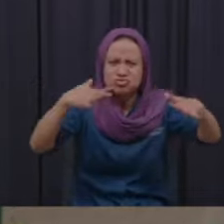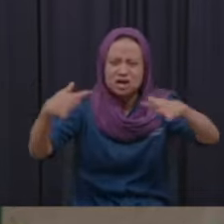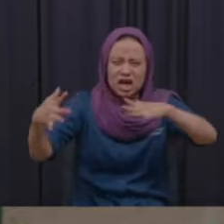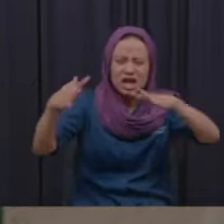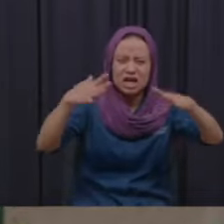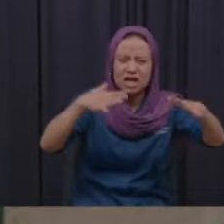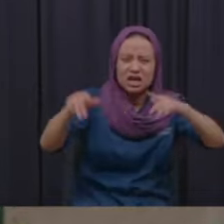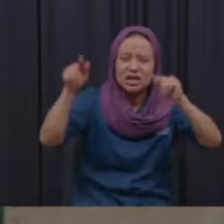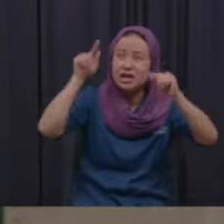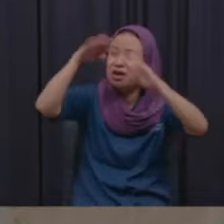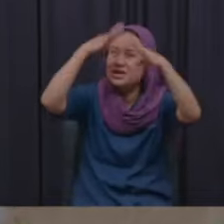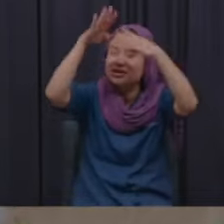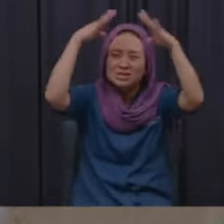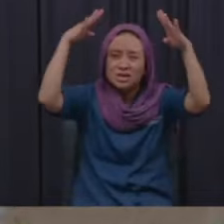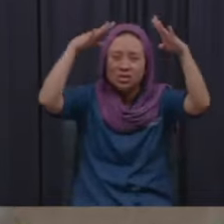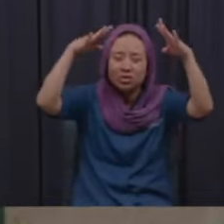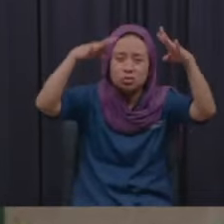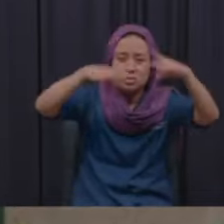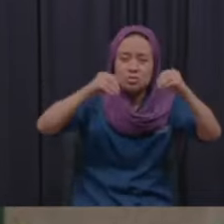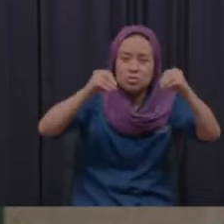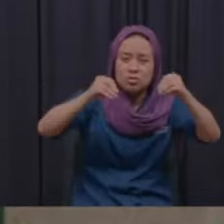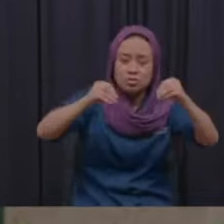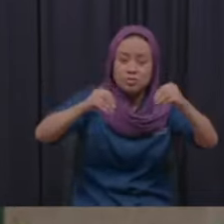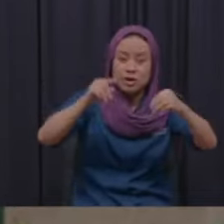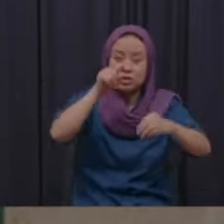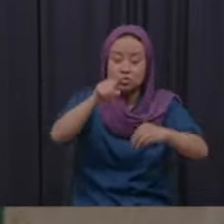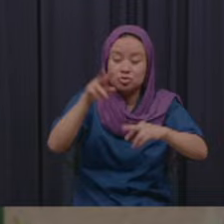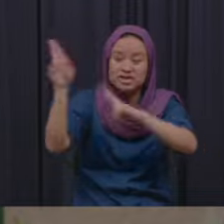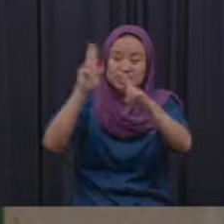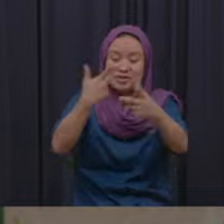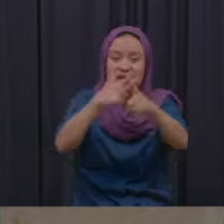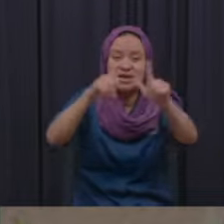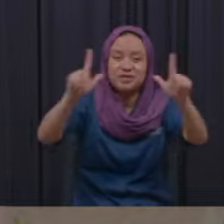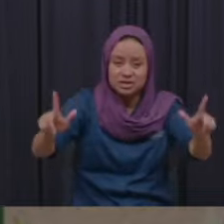mismo por la libertad de ellos.